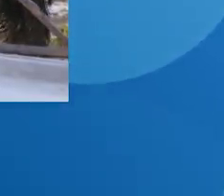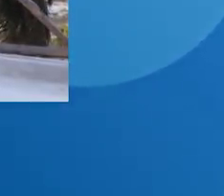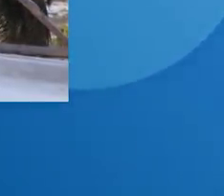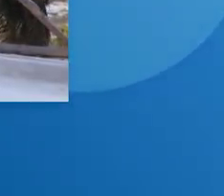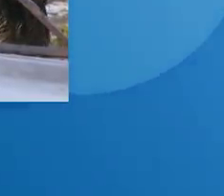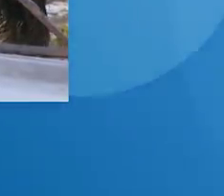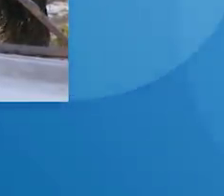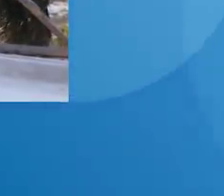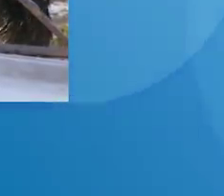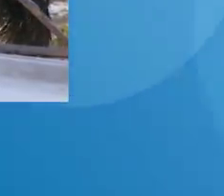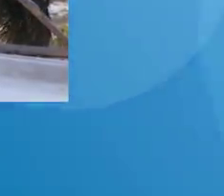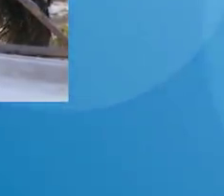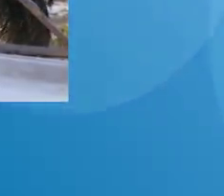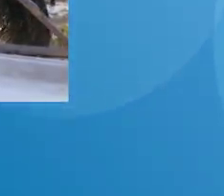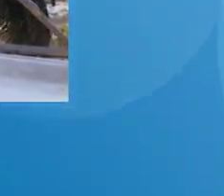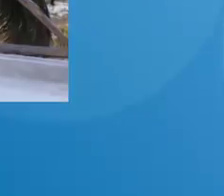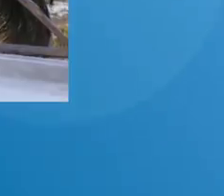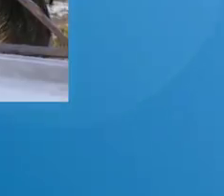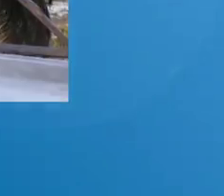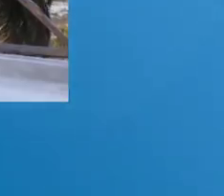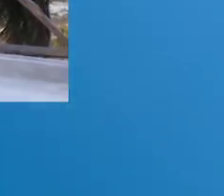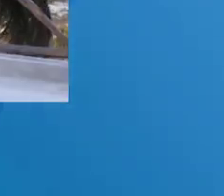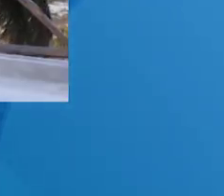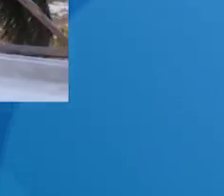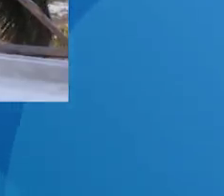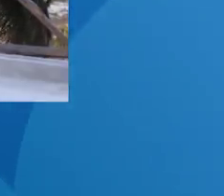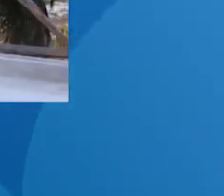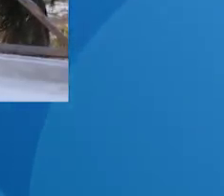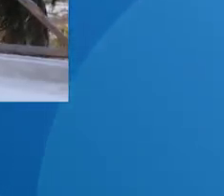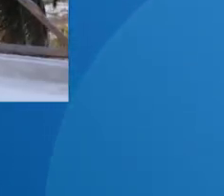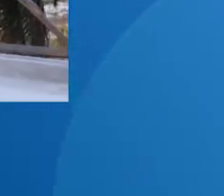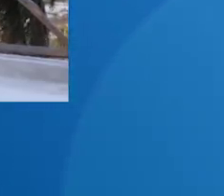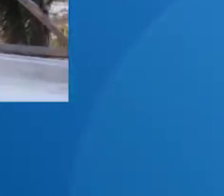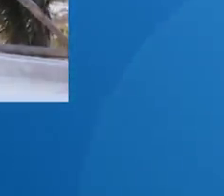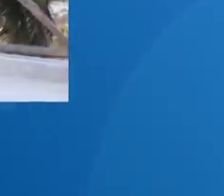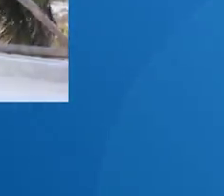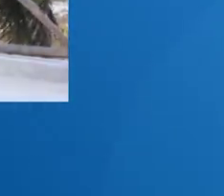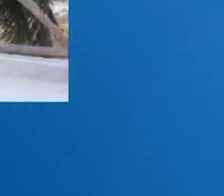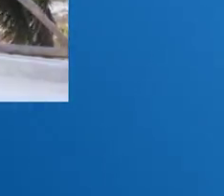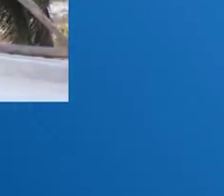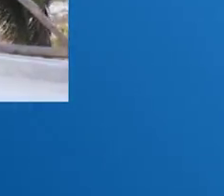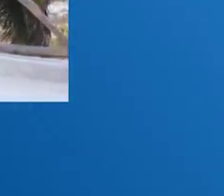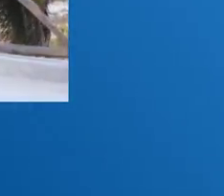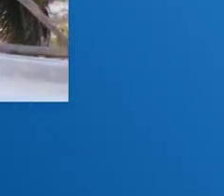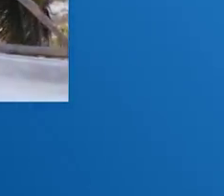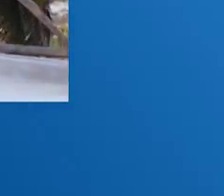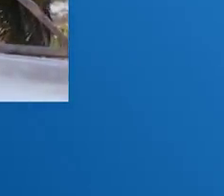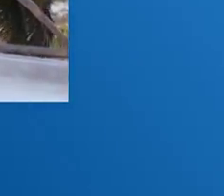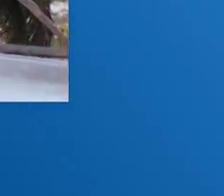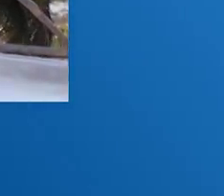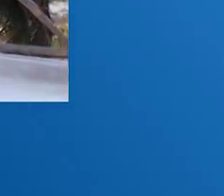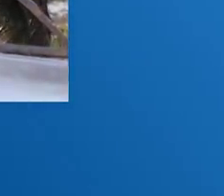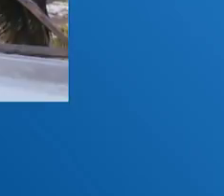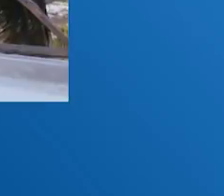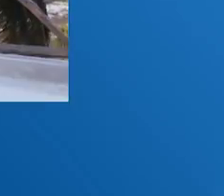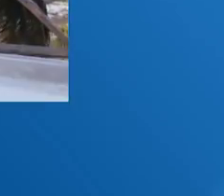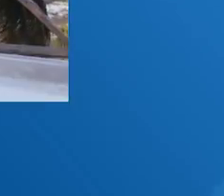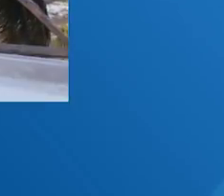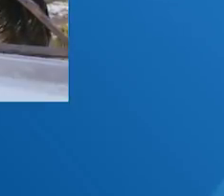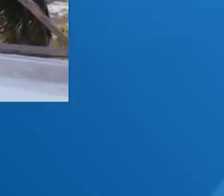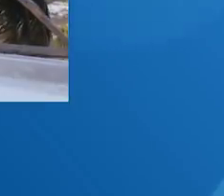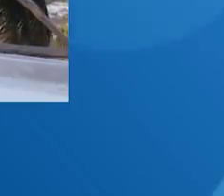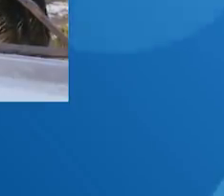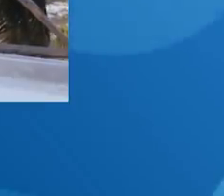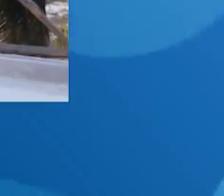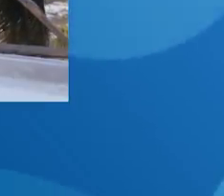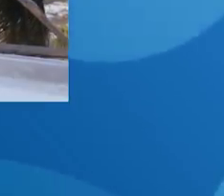4, 5, 6, 7, 8. Hacia el otro lado. 1, 2,